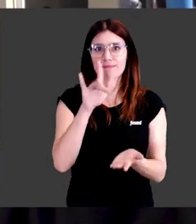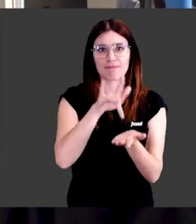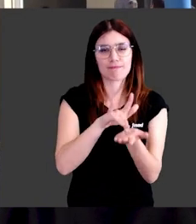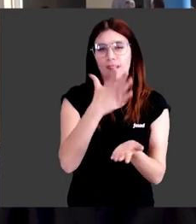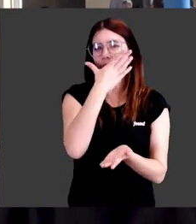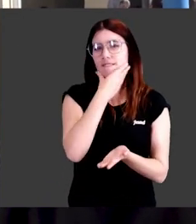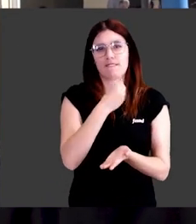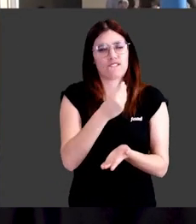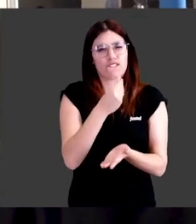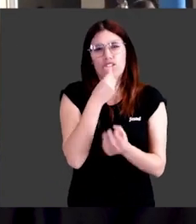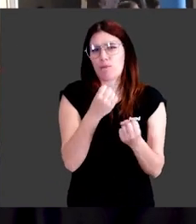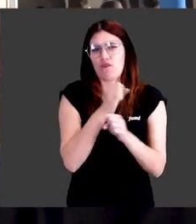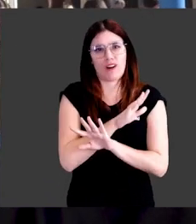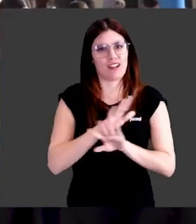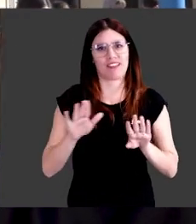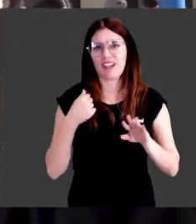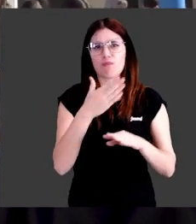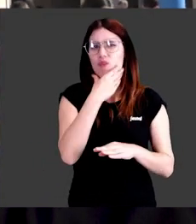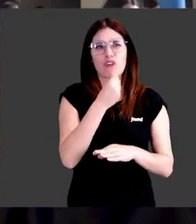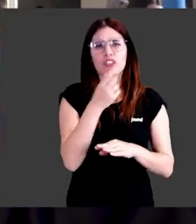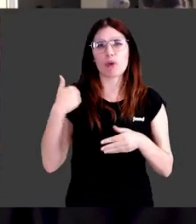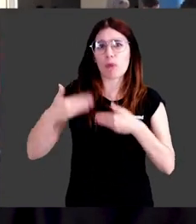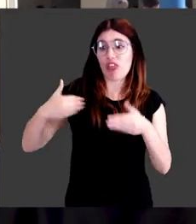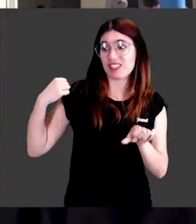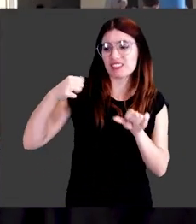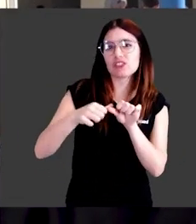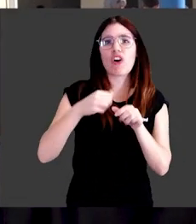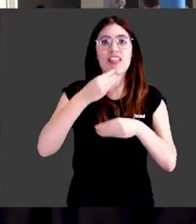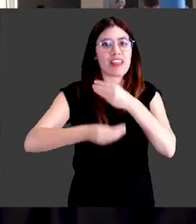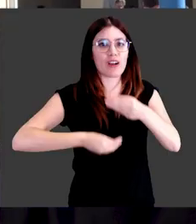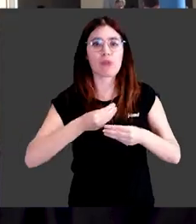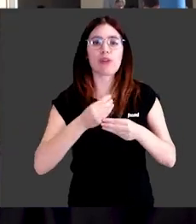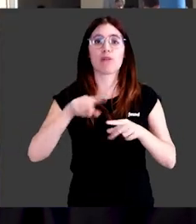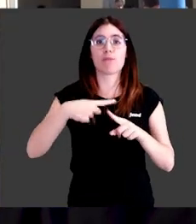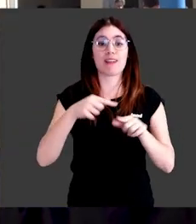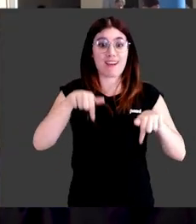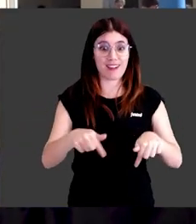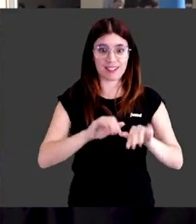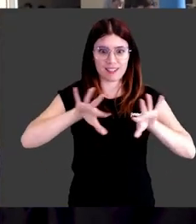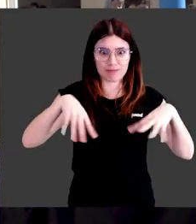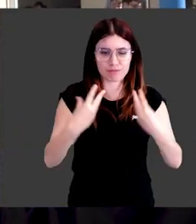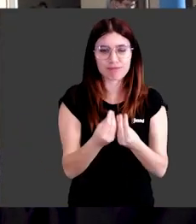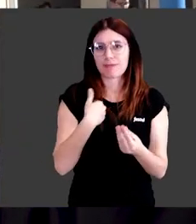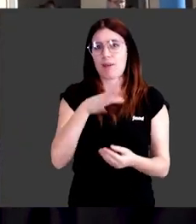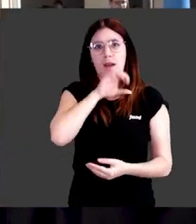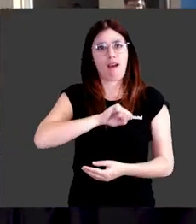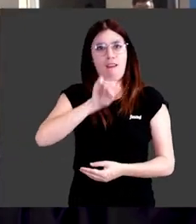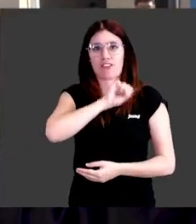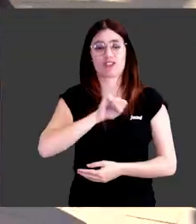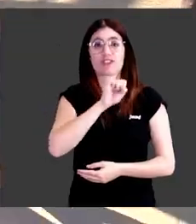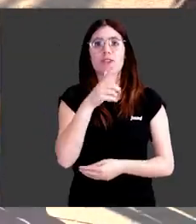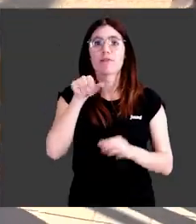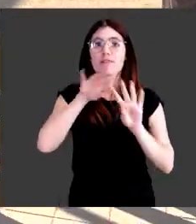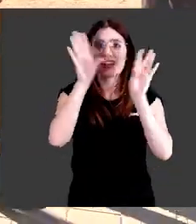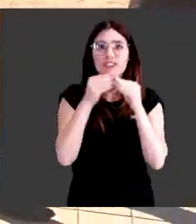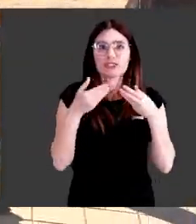Ha sido absolutamente entrañable, absolutamente bonito, tanto el proceso de ejecución como luego aquí con los chavales, que ha sido magnífico.